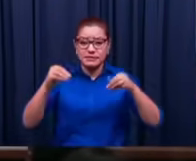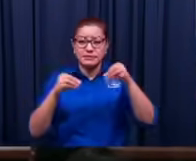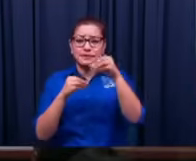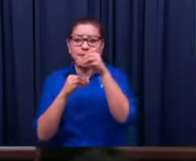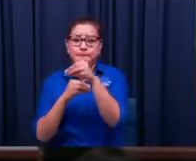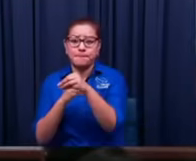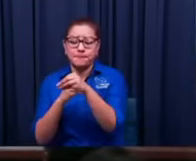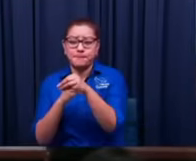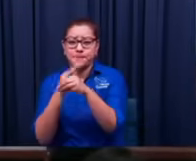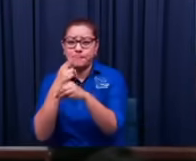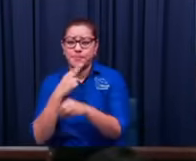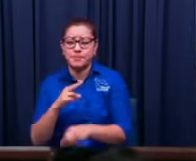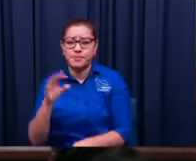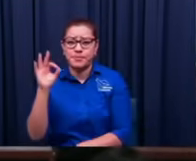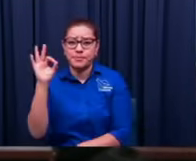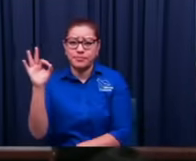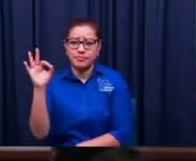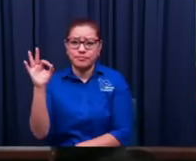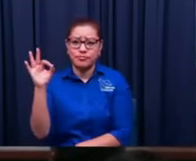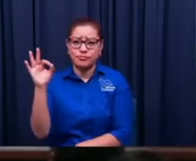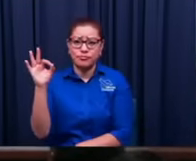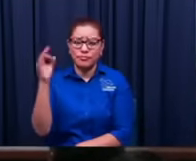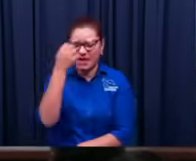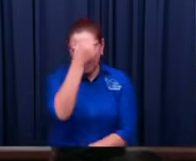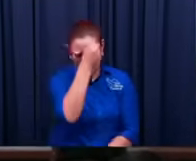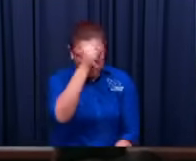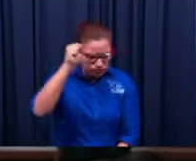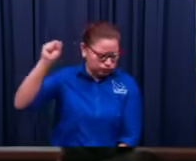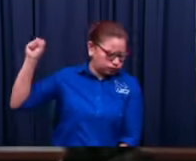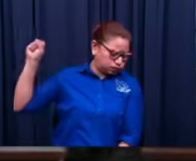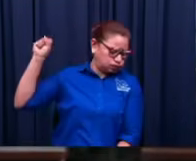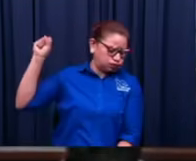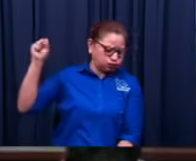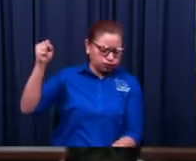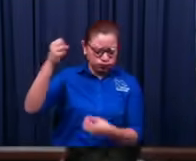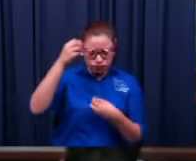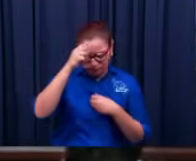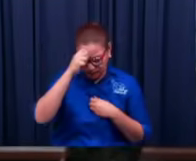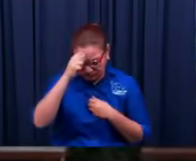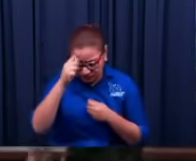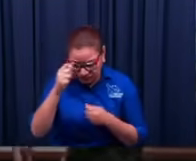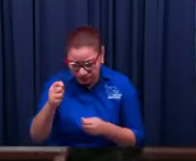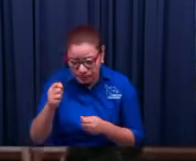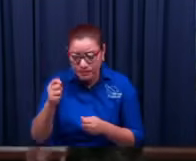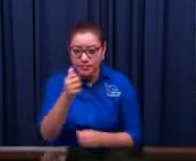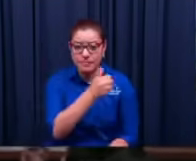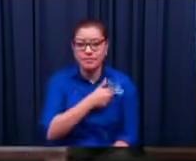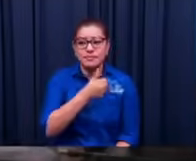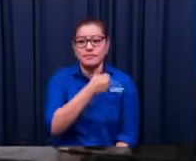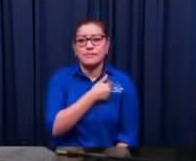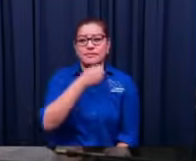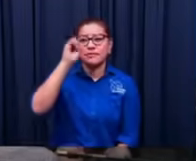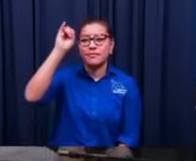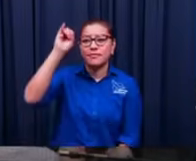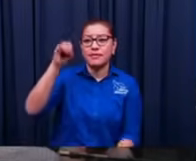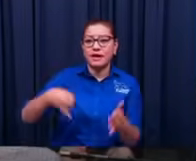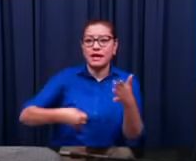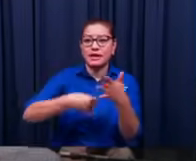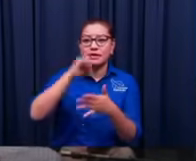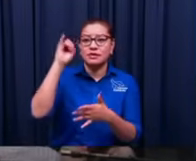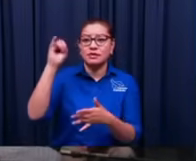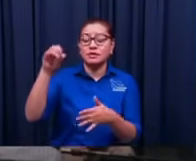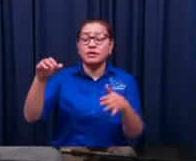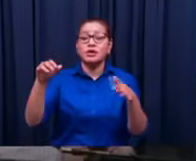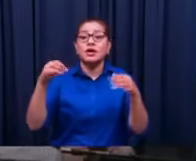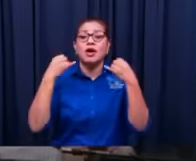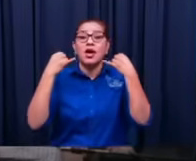los padres hacia los hijos y de los rebeldes a la obediencia y actitud de los justos. Y yo invoco esa